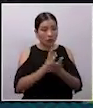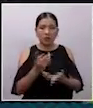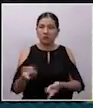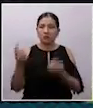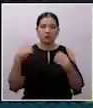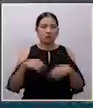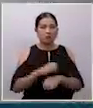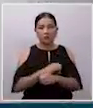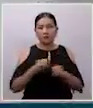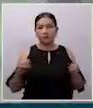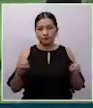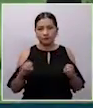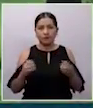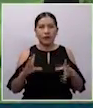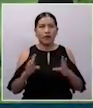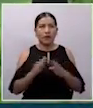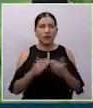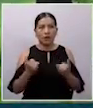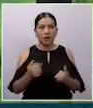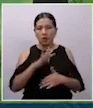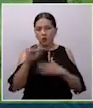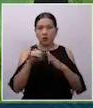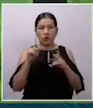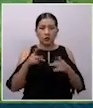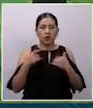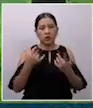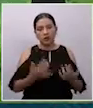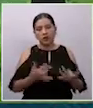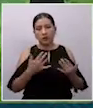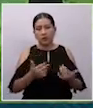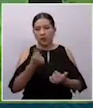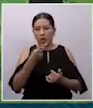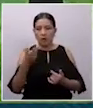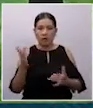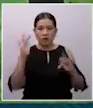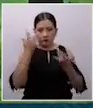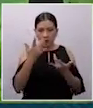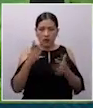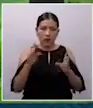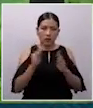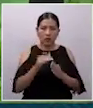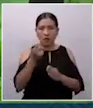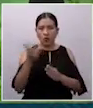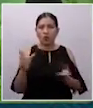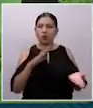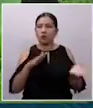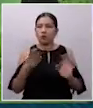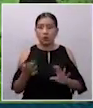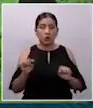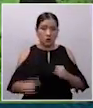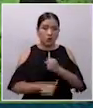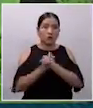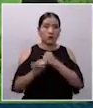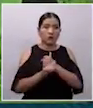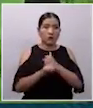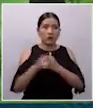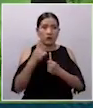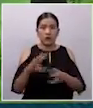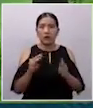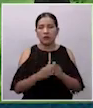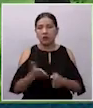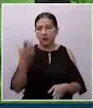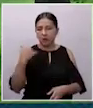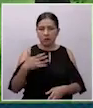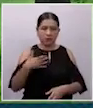Y respecto a eso, hay muchos pacientes que están falleciendo. Cuando mi mamá estaba internada adentro, cuando igual estaba en